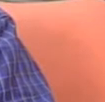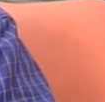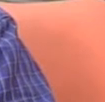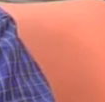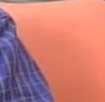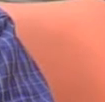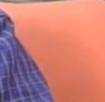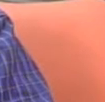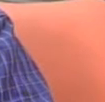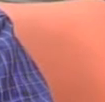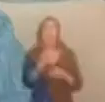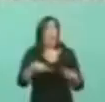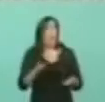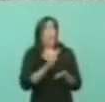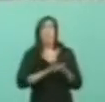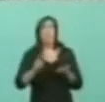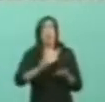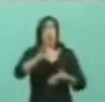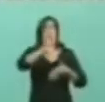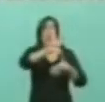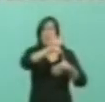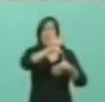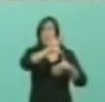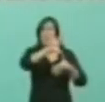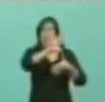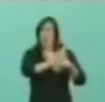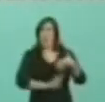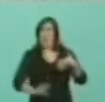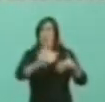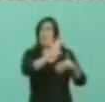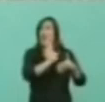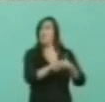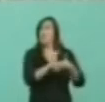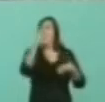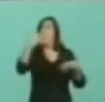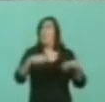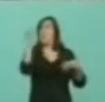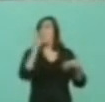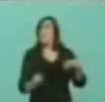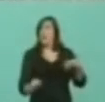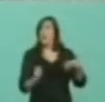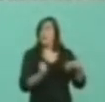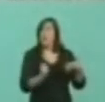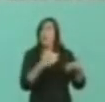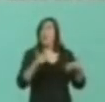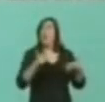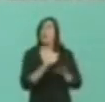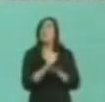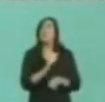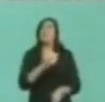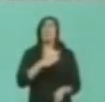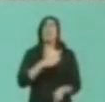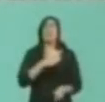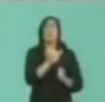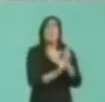que se ha cumplido. ¿Qué es esto? En realidad, en América Latina somos el único país, reitero, que no maneja. Y el modelo,